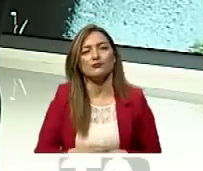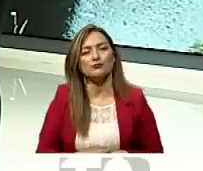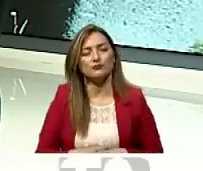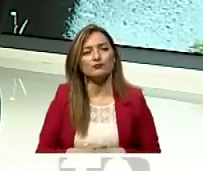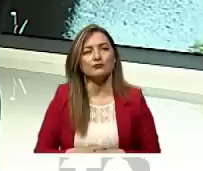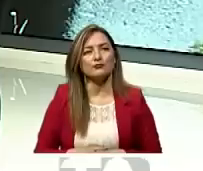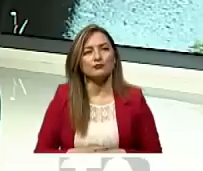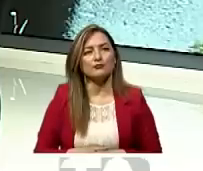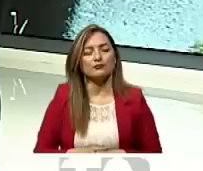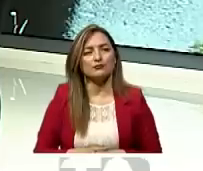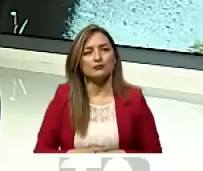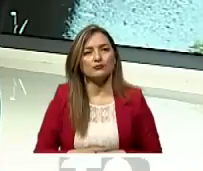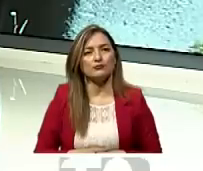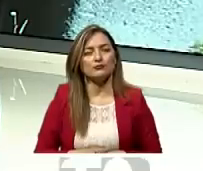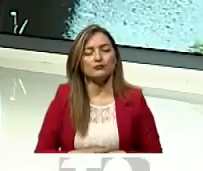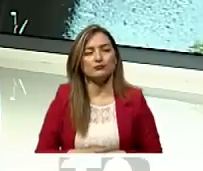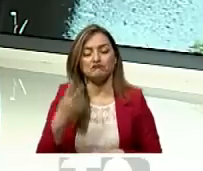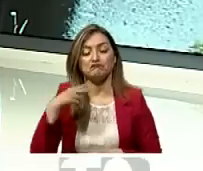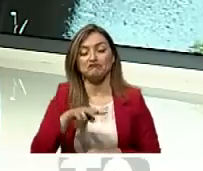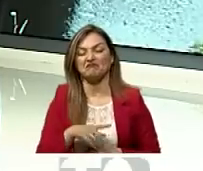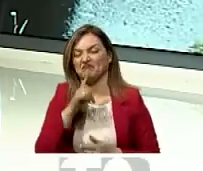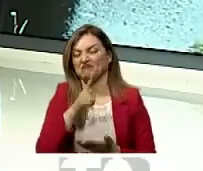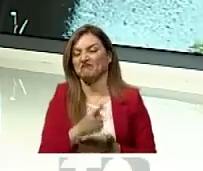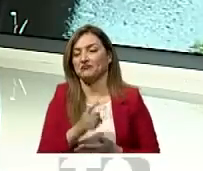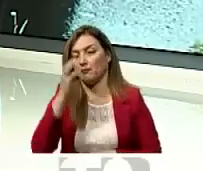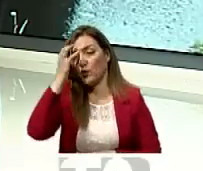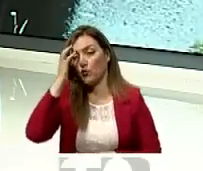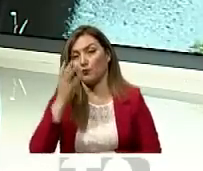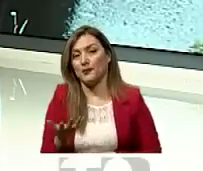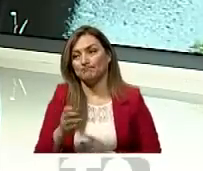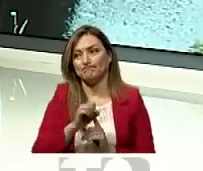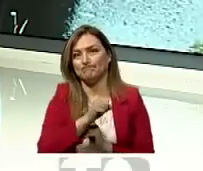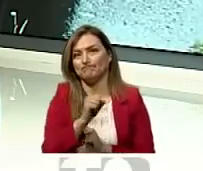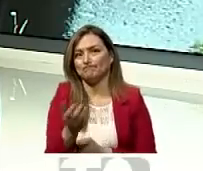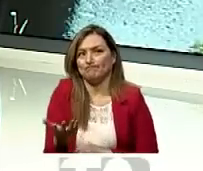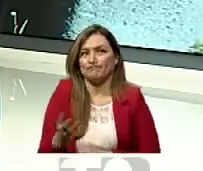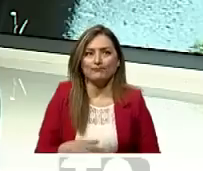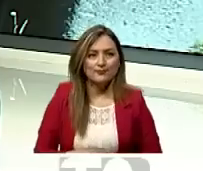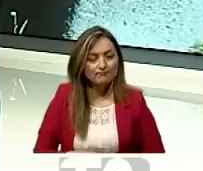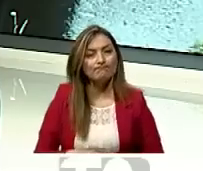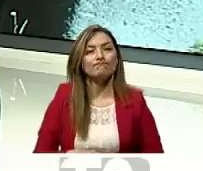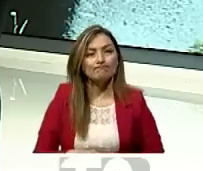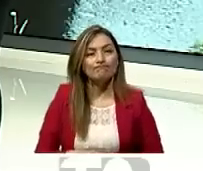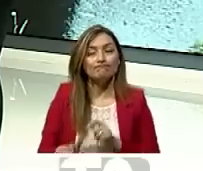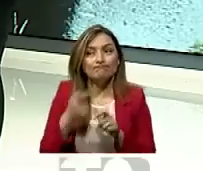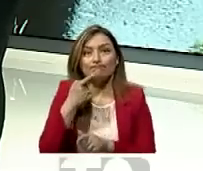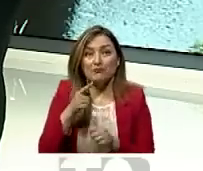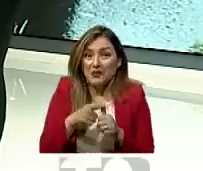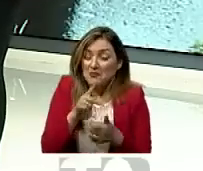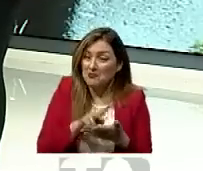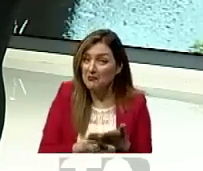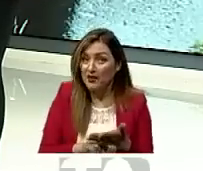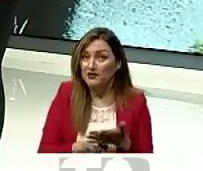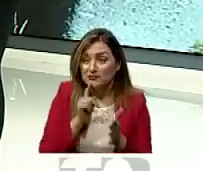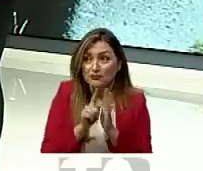realmente, entonces, Natalie, las imágenes hablan por sí solas, es realmente preocupante la situación, ya lo han dicho los vecinos, no es la primera vez